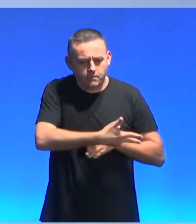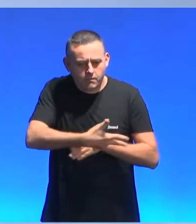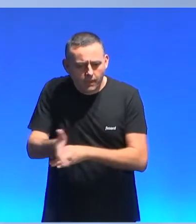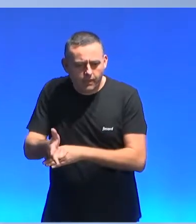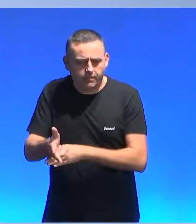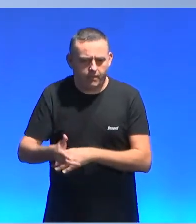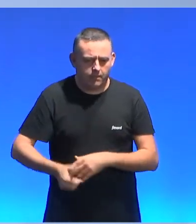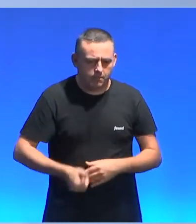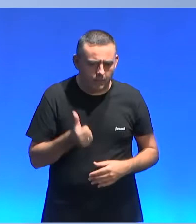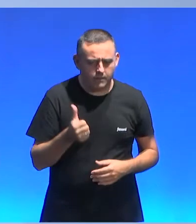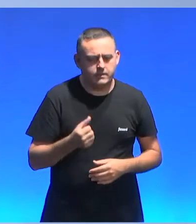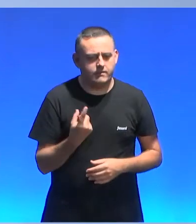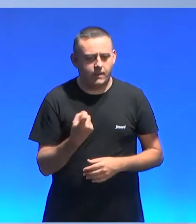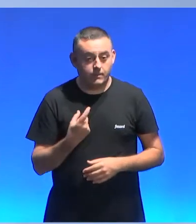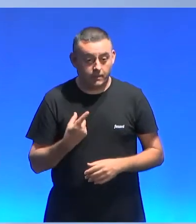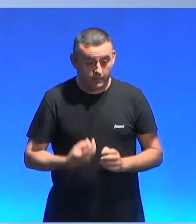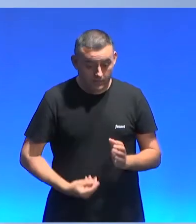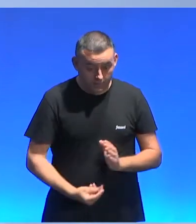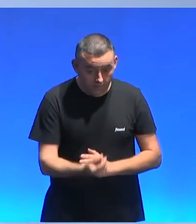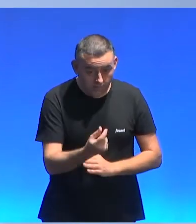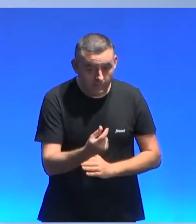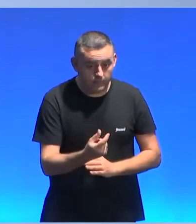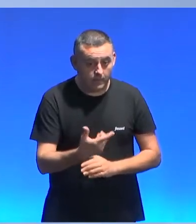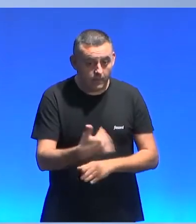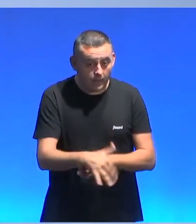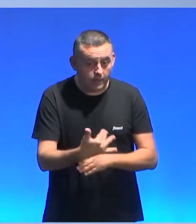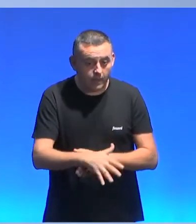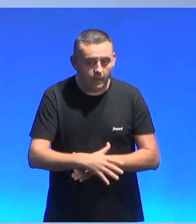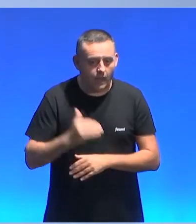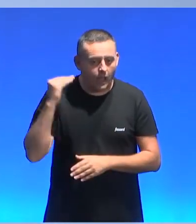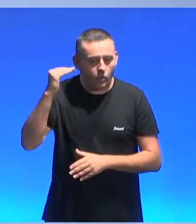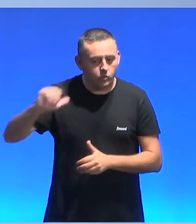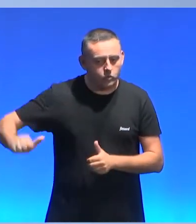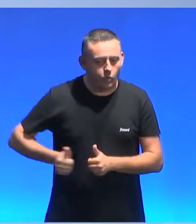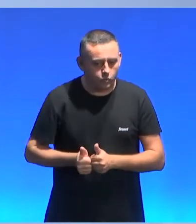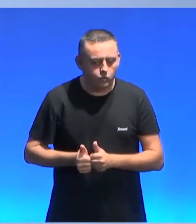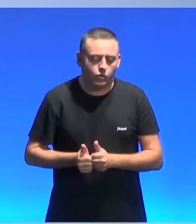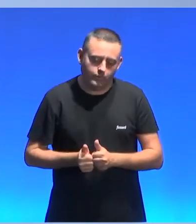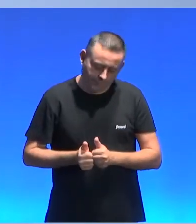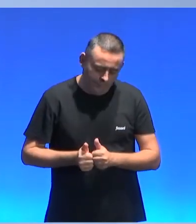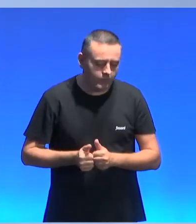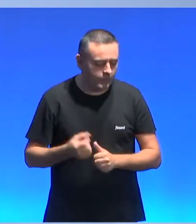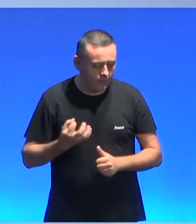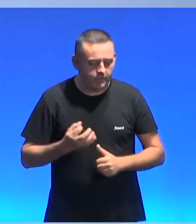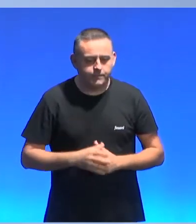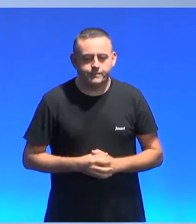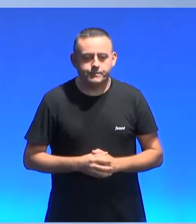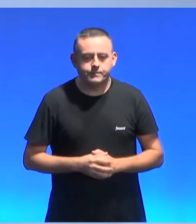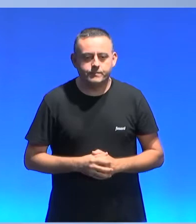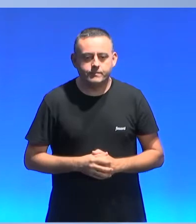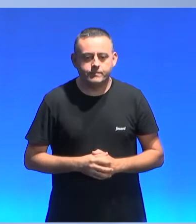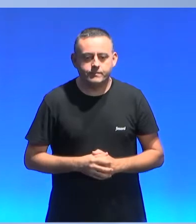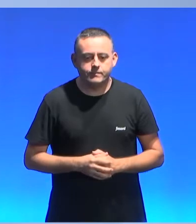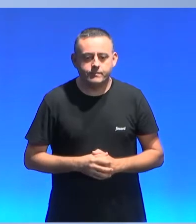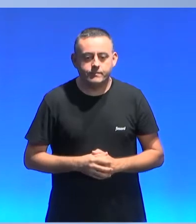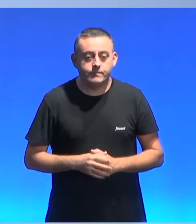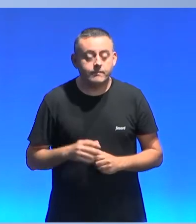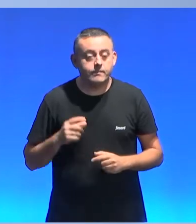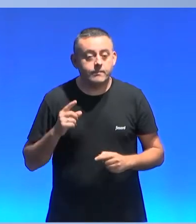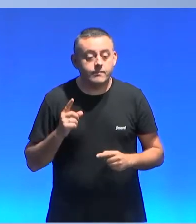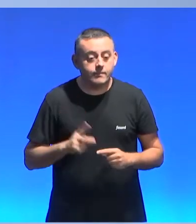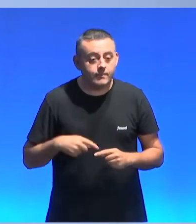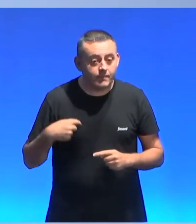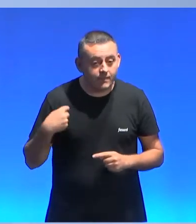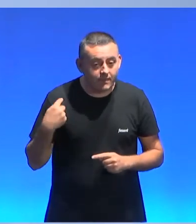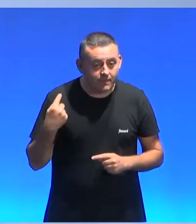los adultos nos acompañen. Un niño de los más pequeños, del cual no tengo el nombre, nunca lo conseguí, tengo